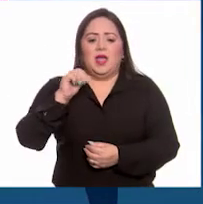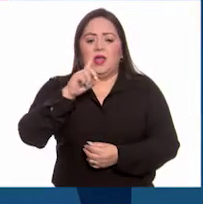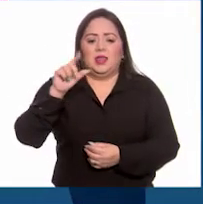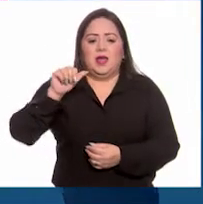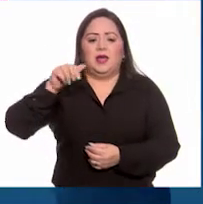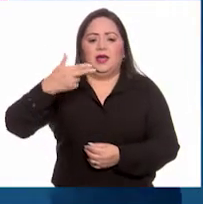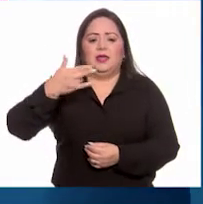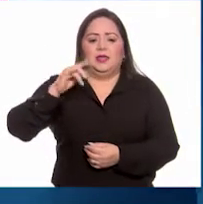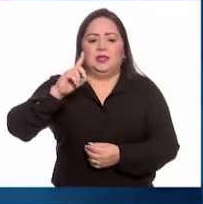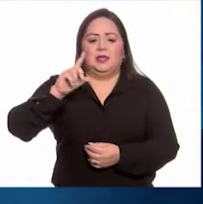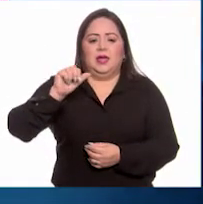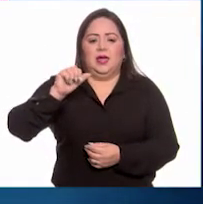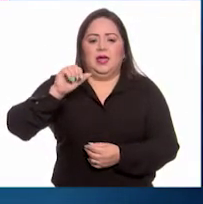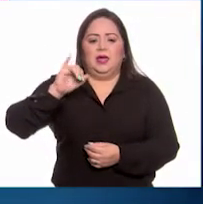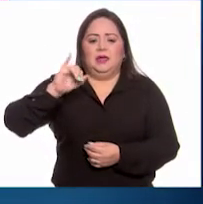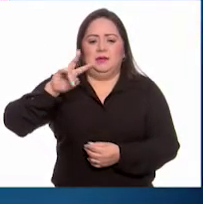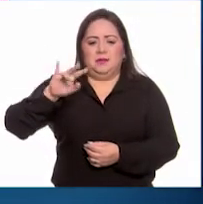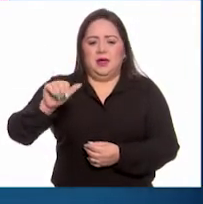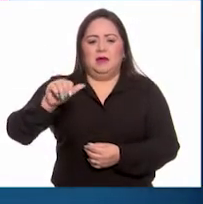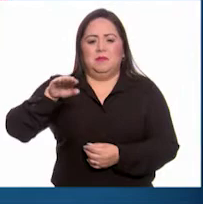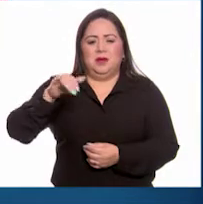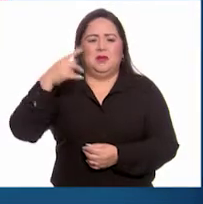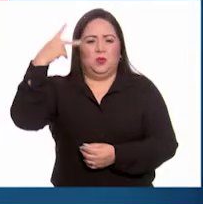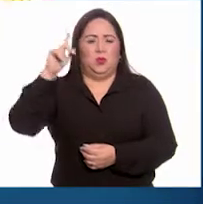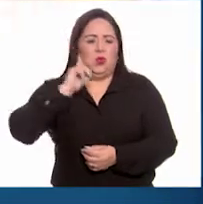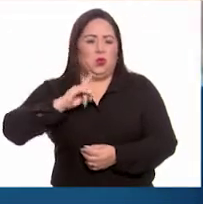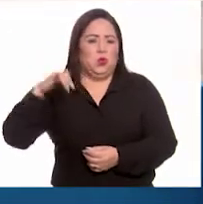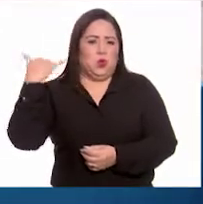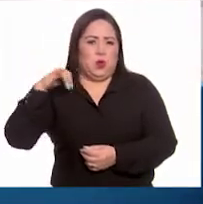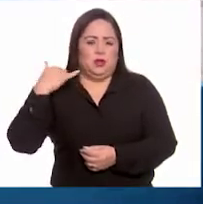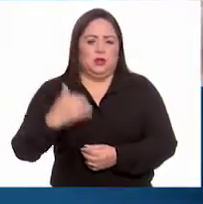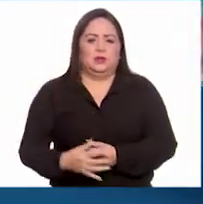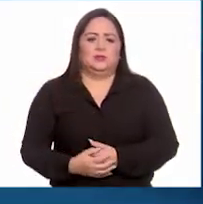Nideivia May Montejo, Maya de Yucatán.